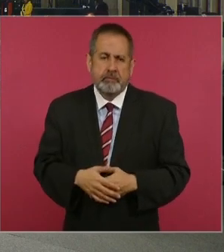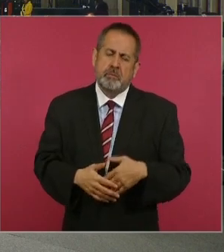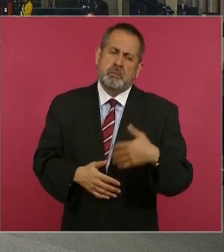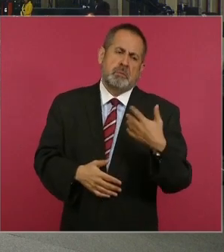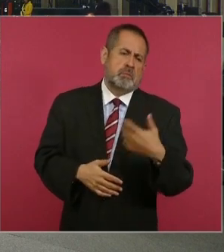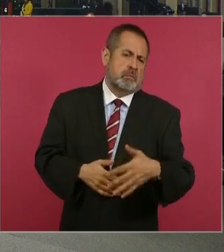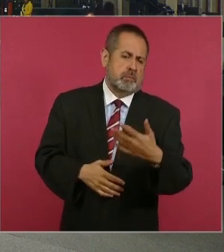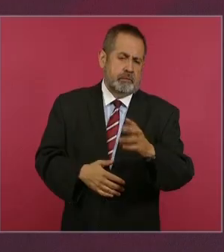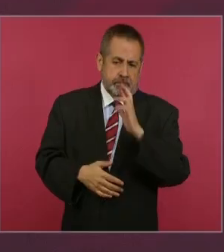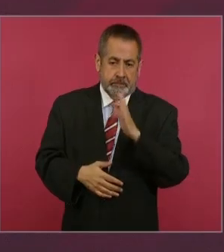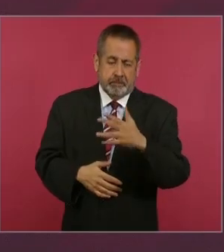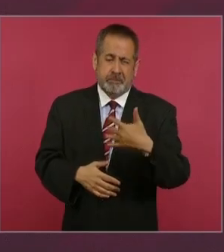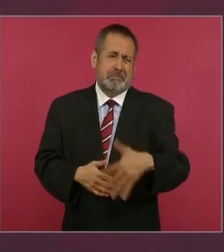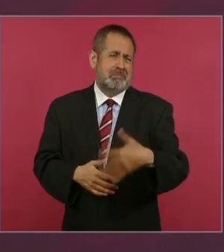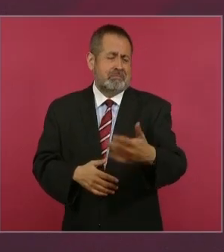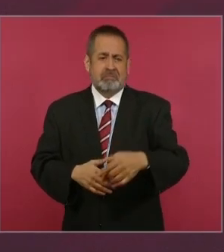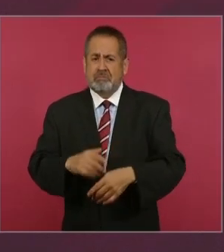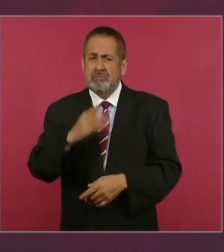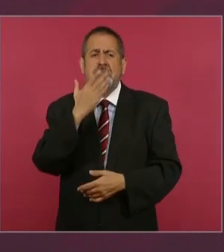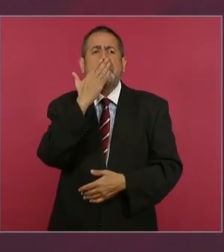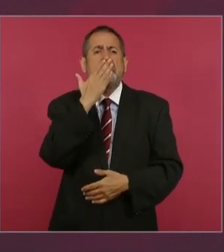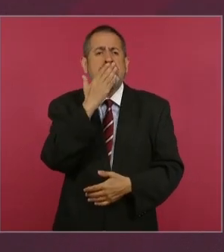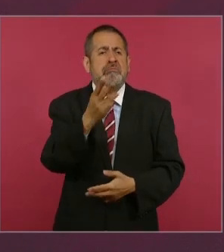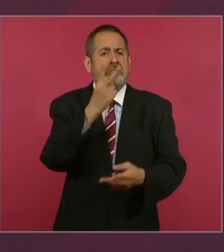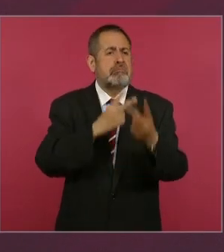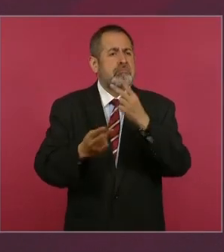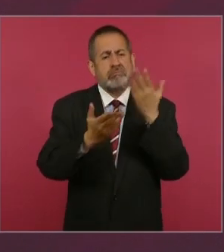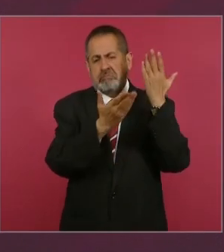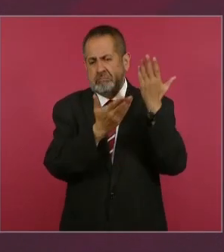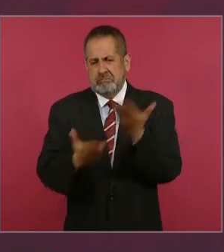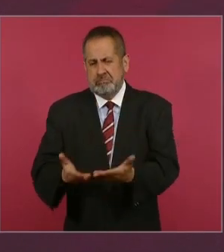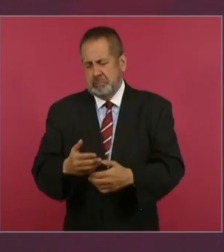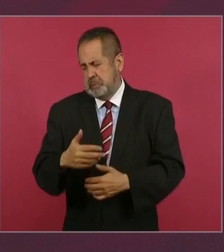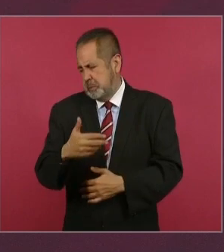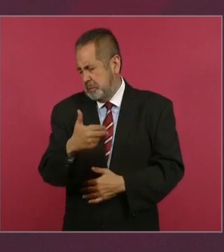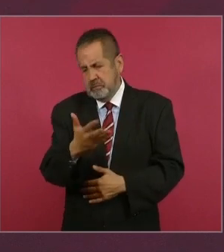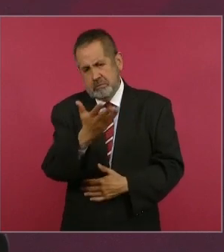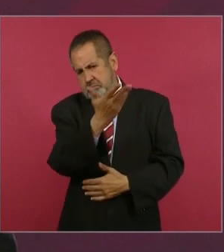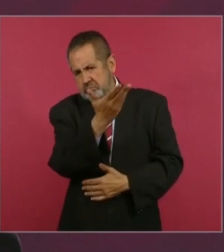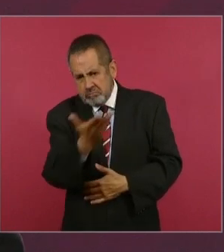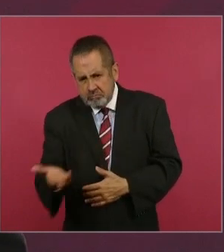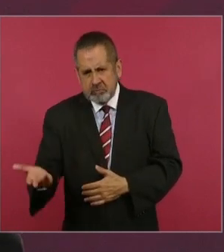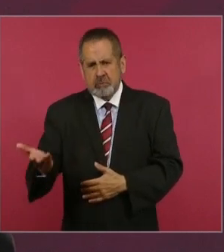luego que estamos Este muy